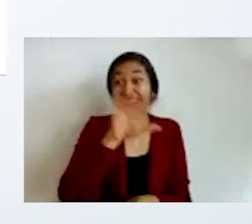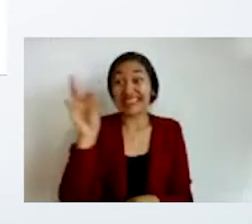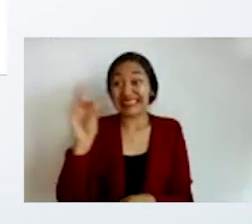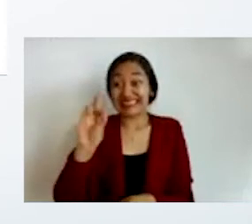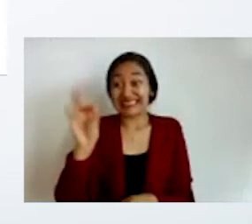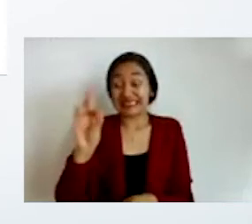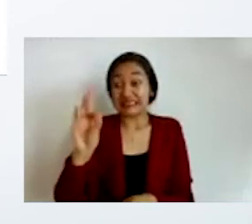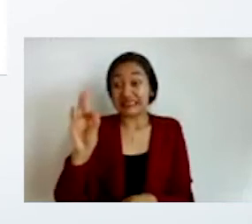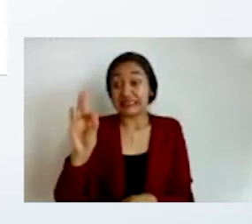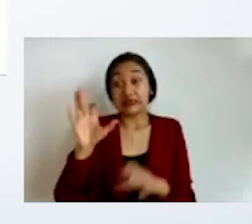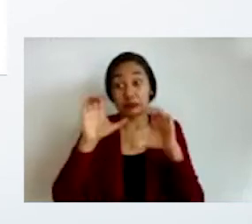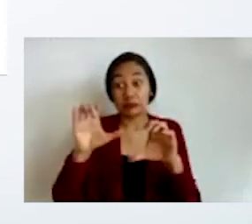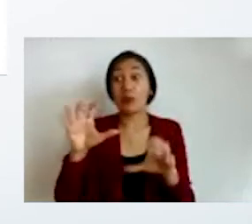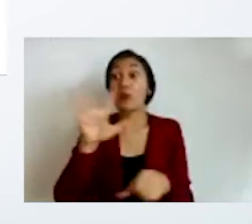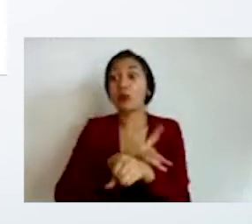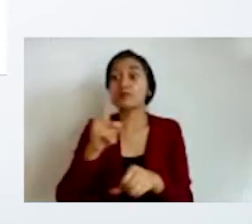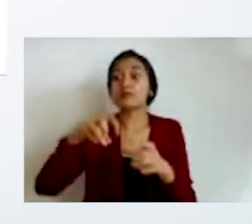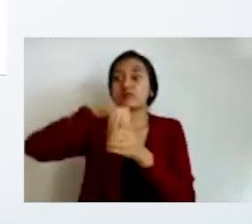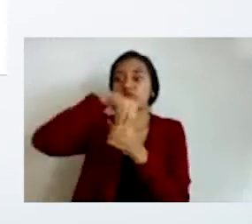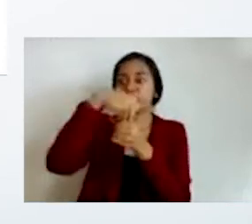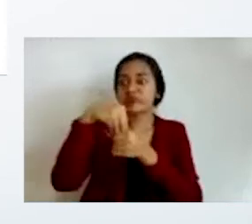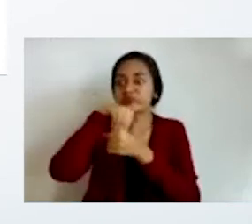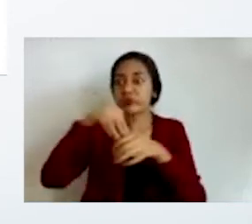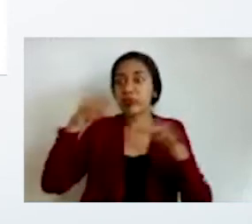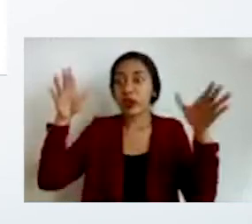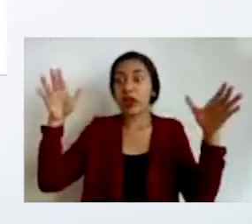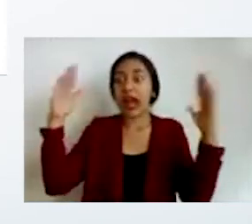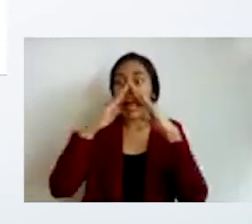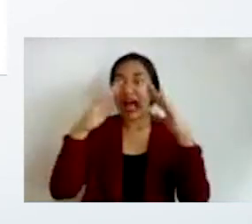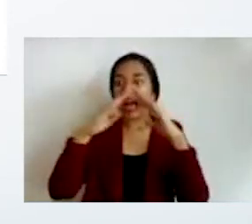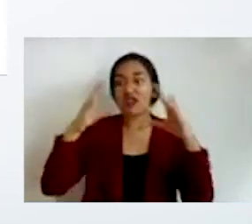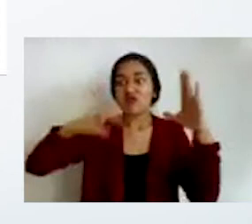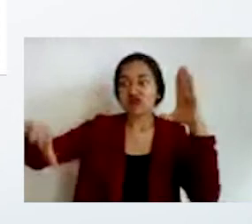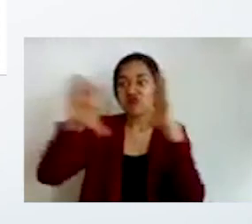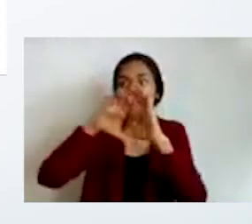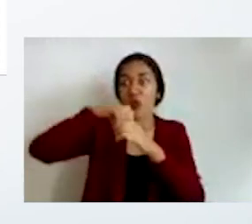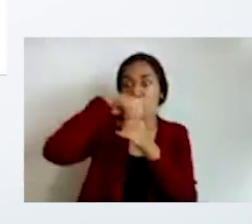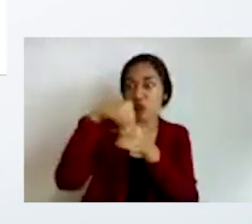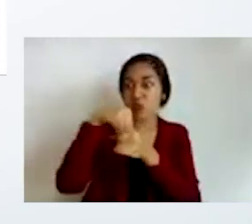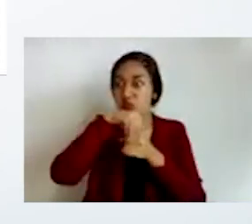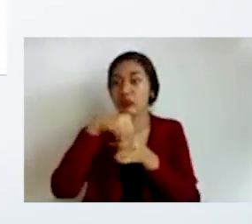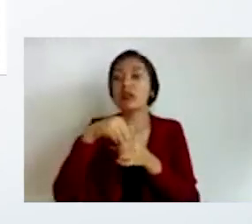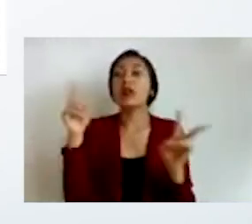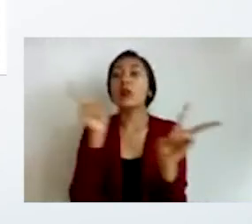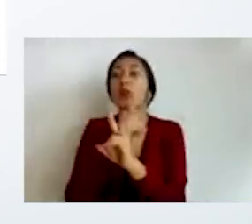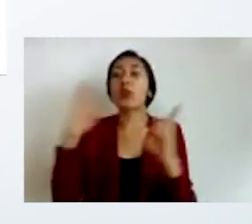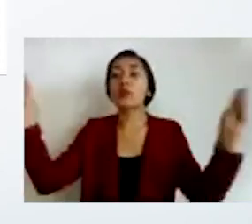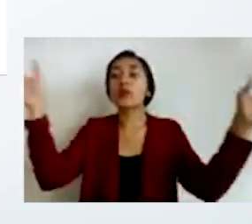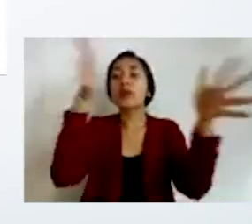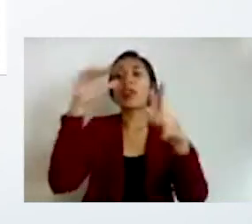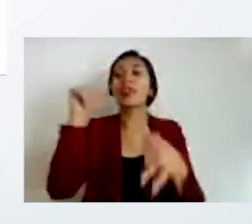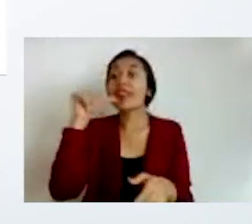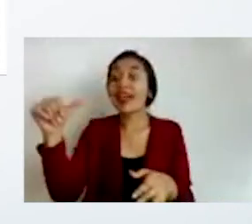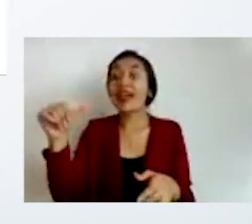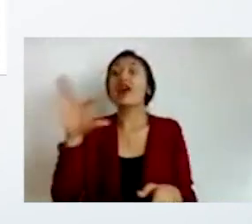más peligrosos. Cuando no hay ventilación es cuando va a poder persistir más tiempo por allí el virus y